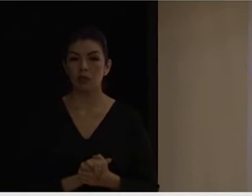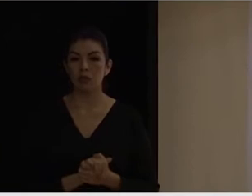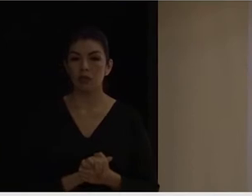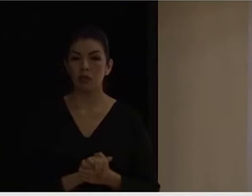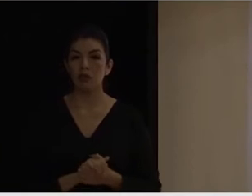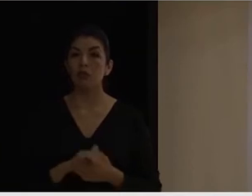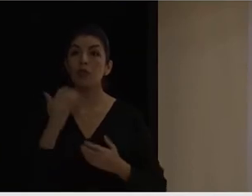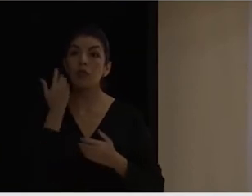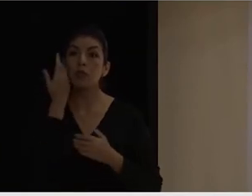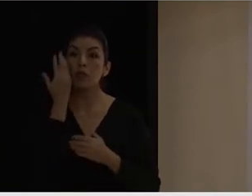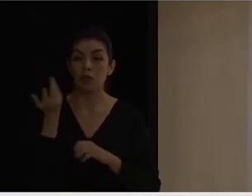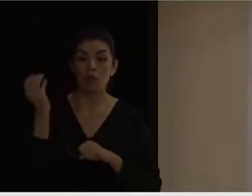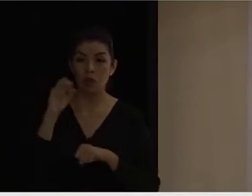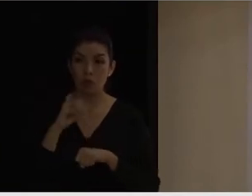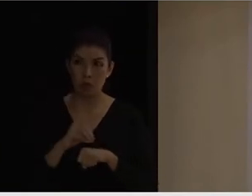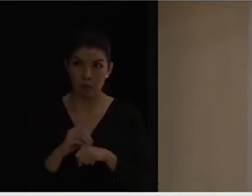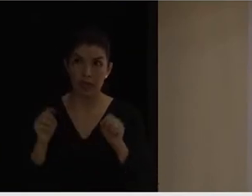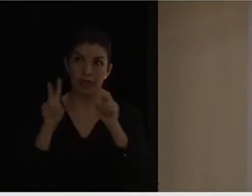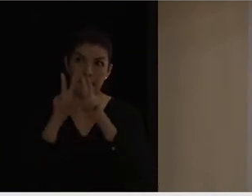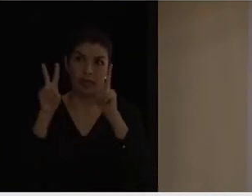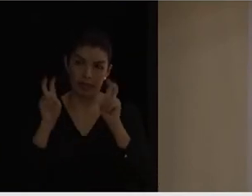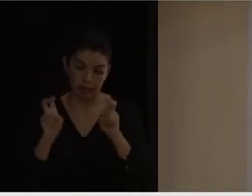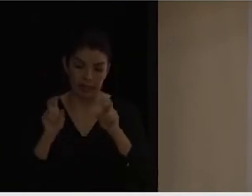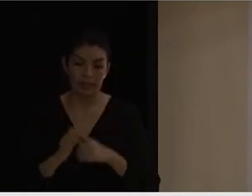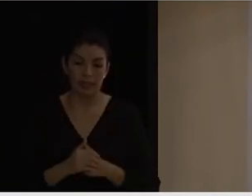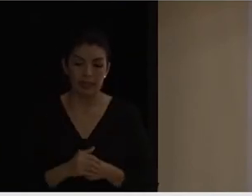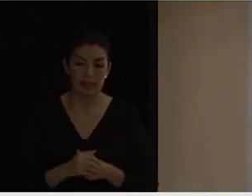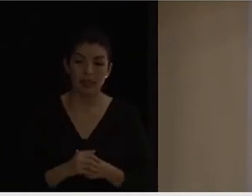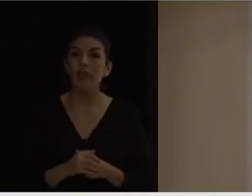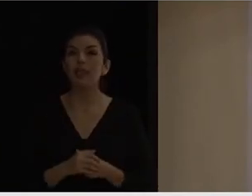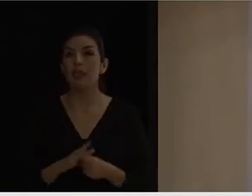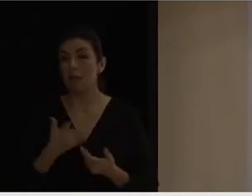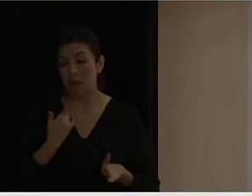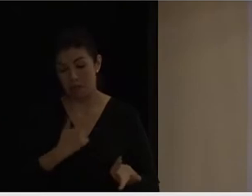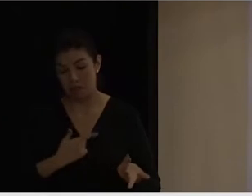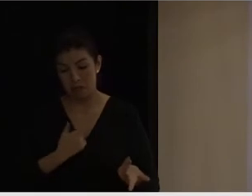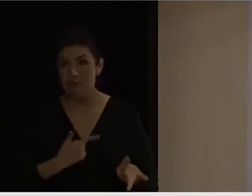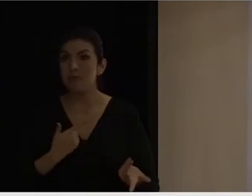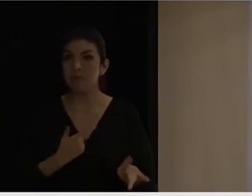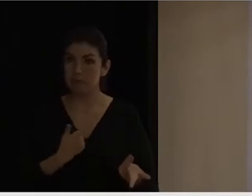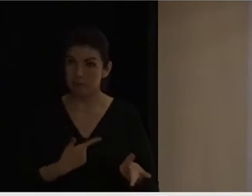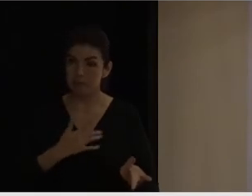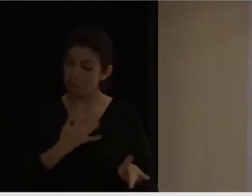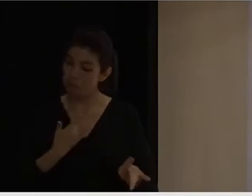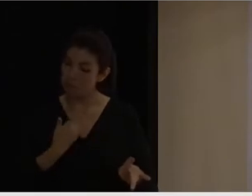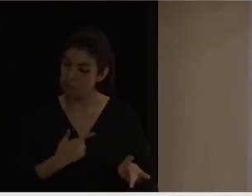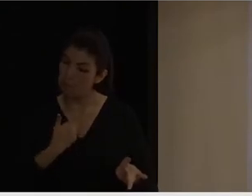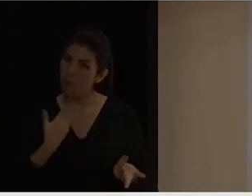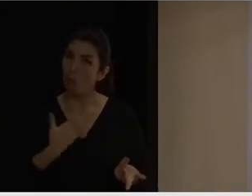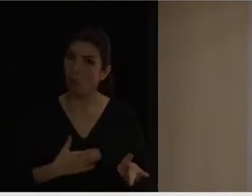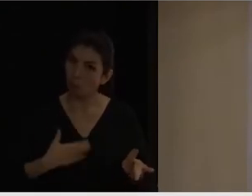más conceptual. Y pues me da gusto que se esté discutiendo en primera este tema aquí en el Congreso Nacional de Ciclismo Urbano,